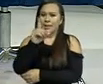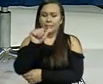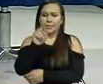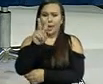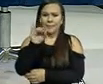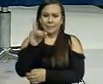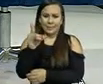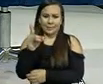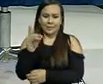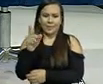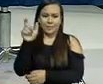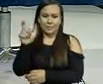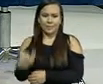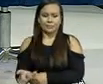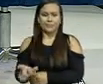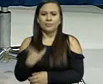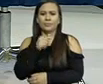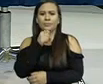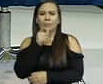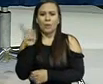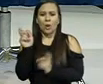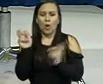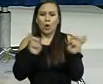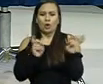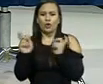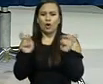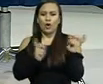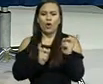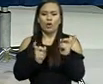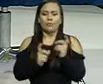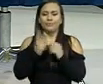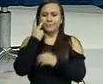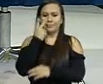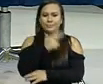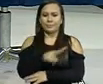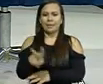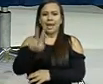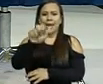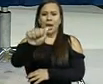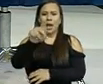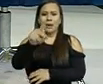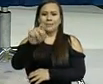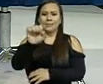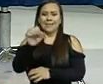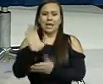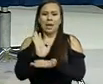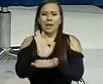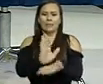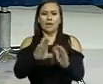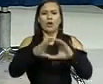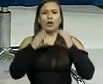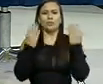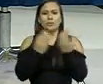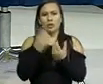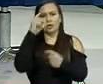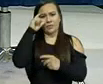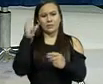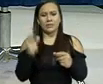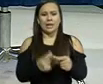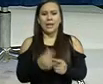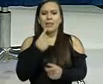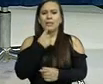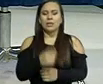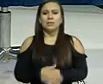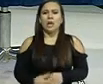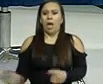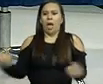director del laboratorio de referencia de la agencia de regulación control y vigilancia sanitaria alce ante la comisión de fiscalización usted señala que él ha dicho que